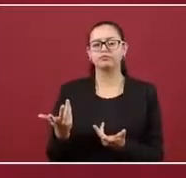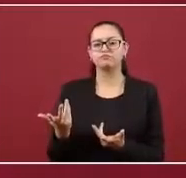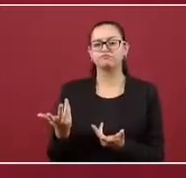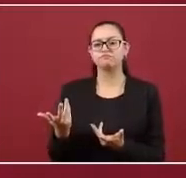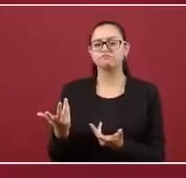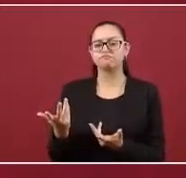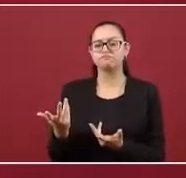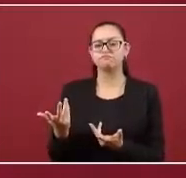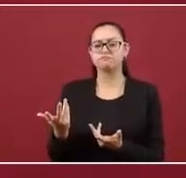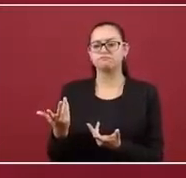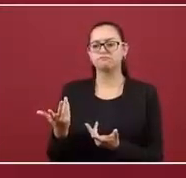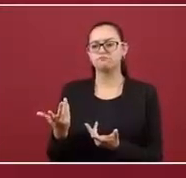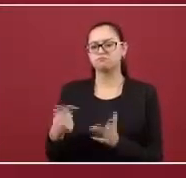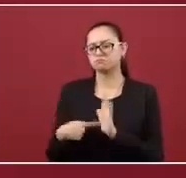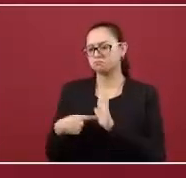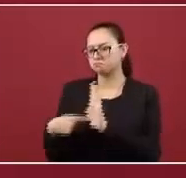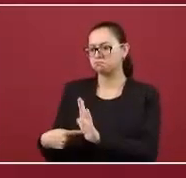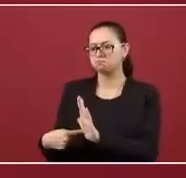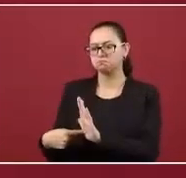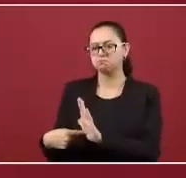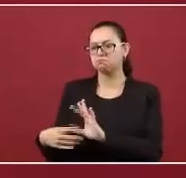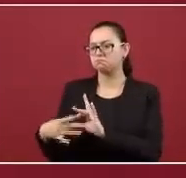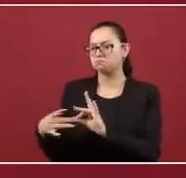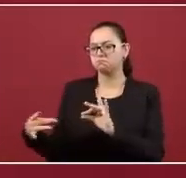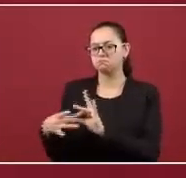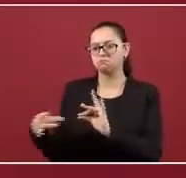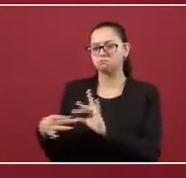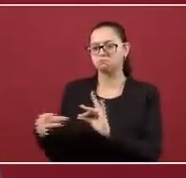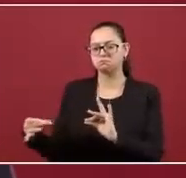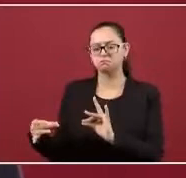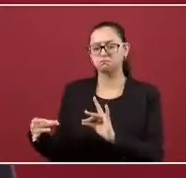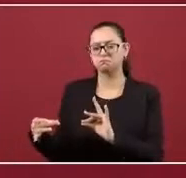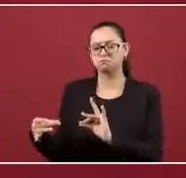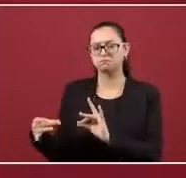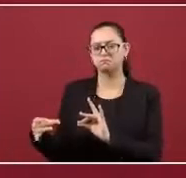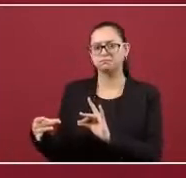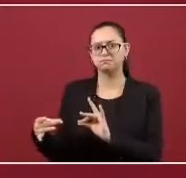lo que le expresé es de que nosotros no